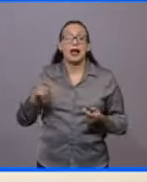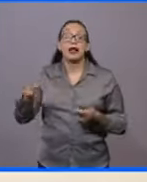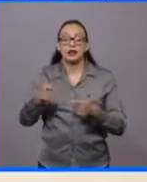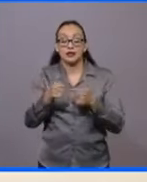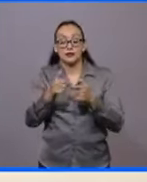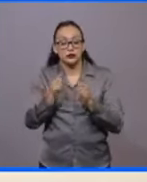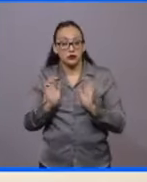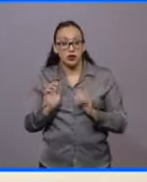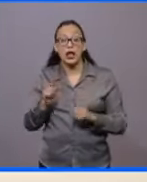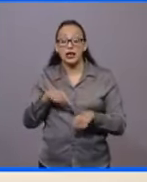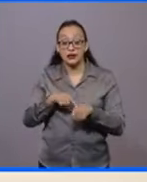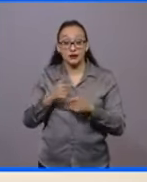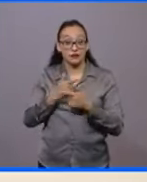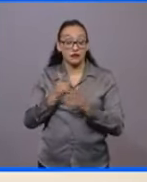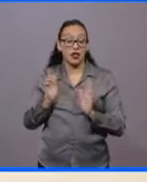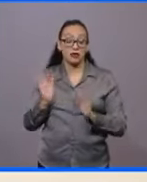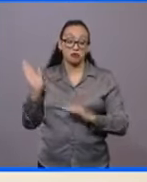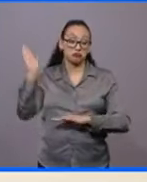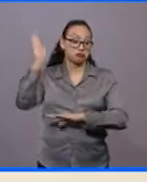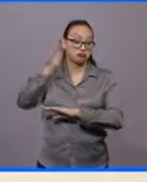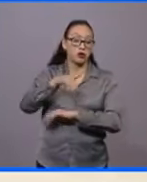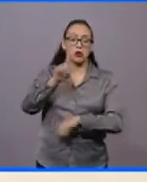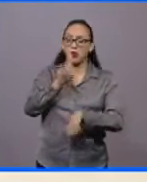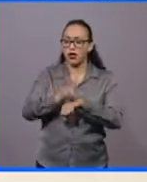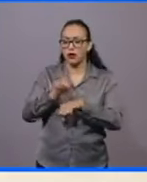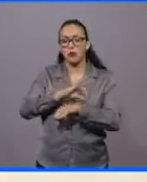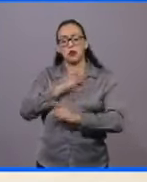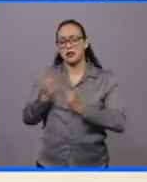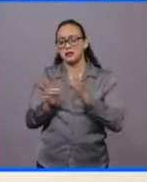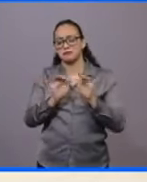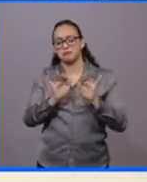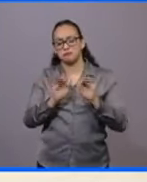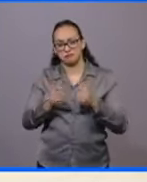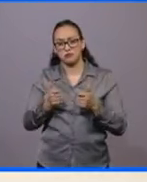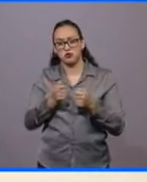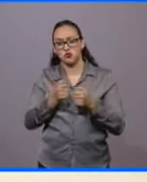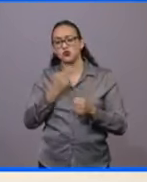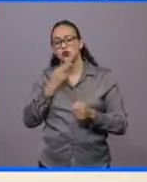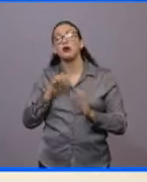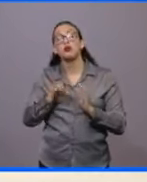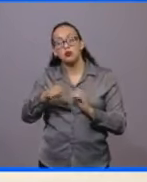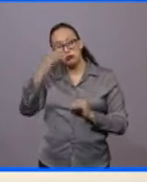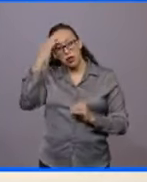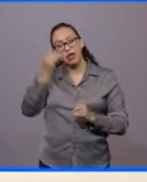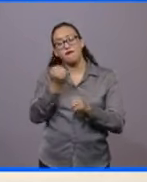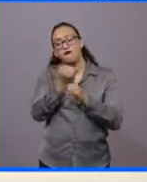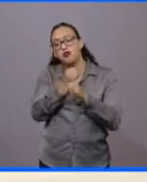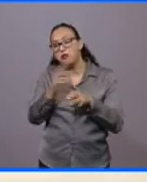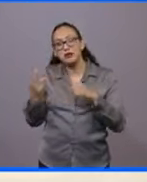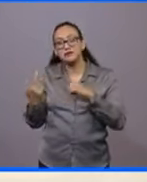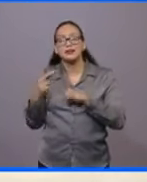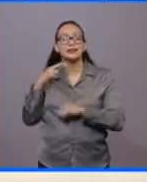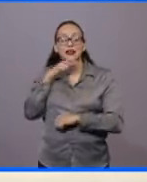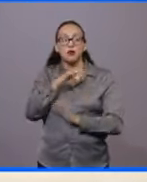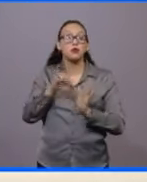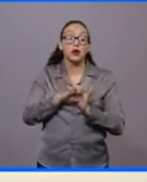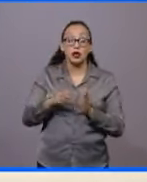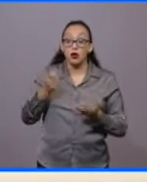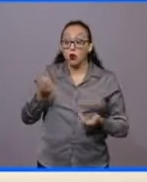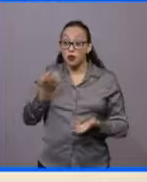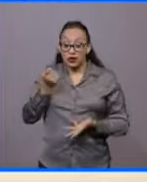canal estará disponible las 24 horas, todos los días, lo que permitirá a su vez conocer información inmediata sobre la consulta del